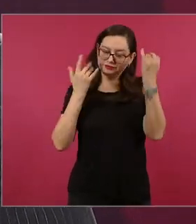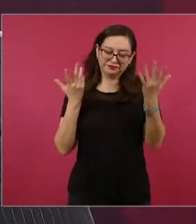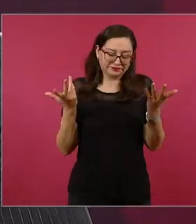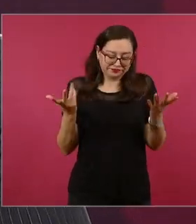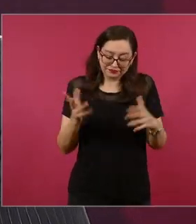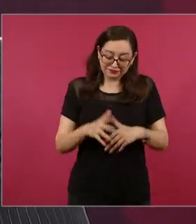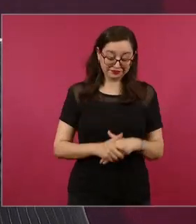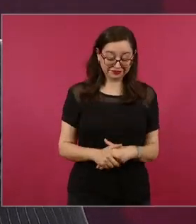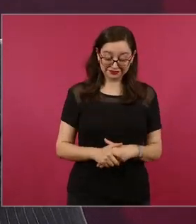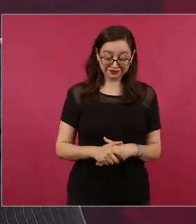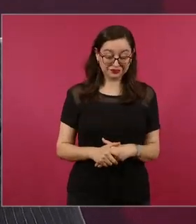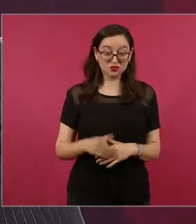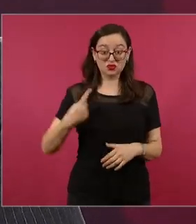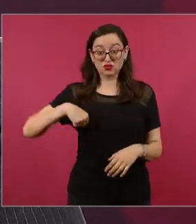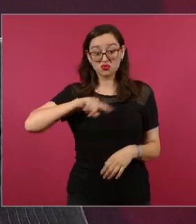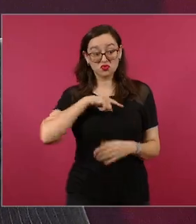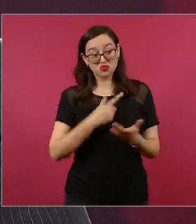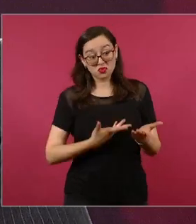parece nada,